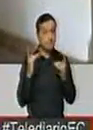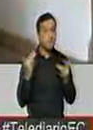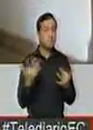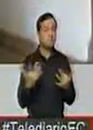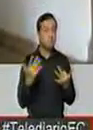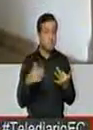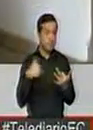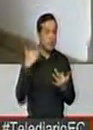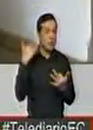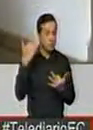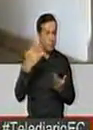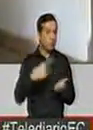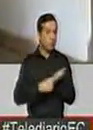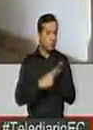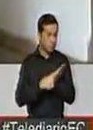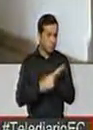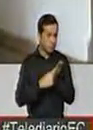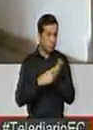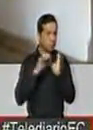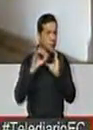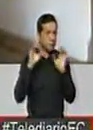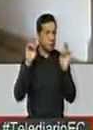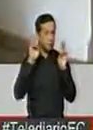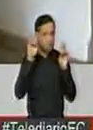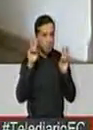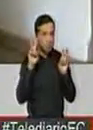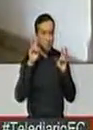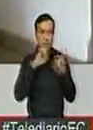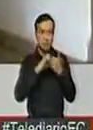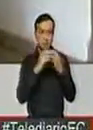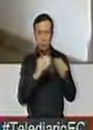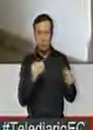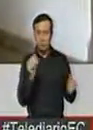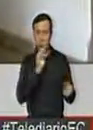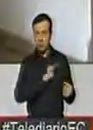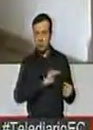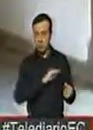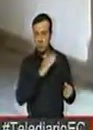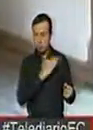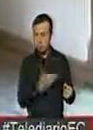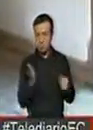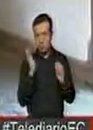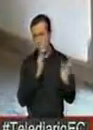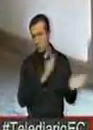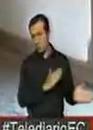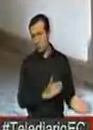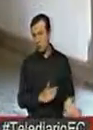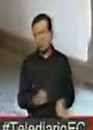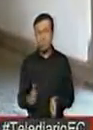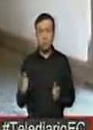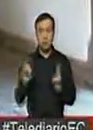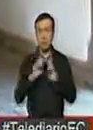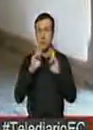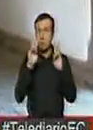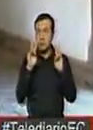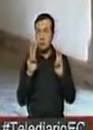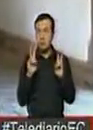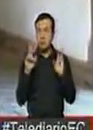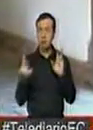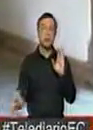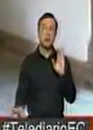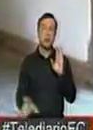en las próximas horas para poder solventar esta inquietud de los municipios. En el orden del tratamiento también de la